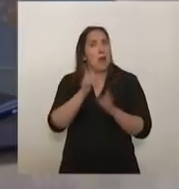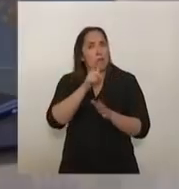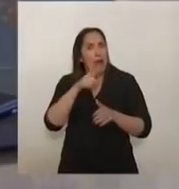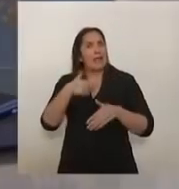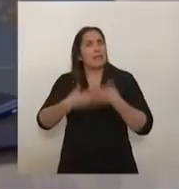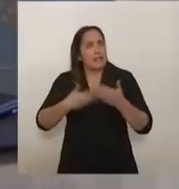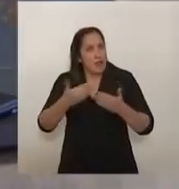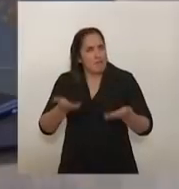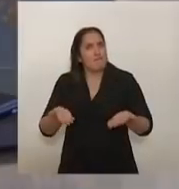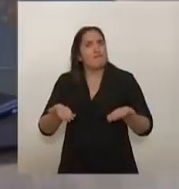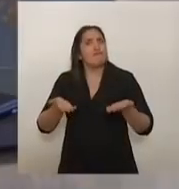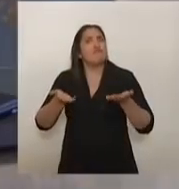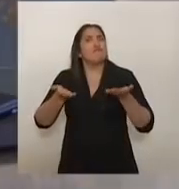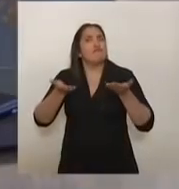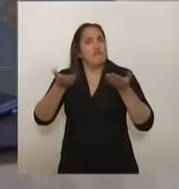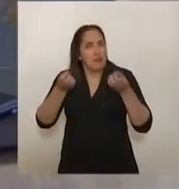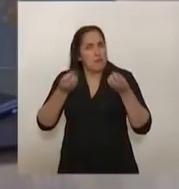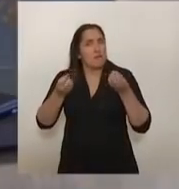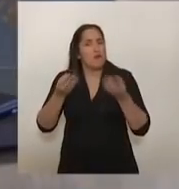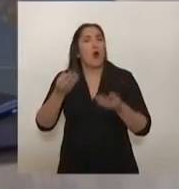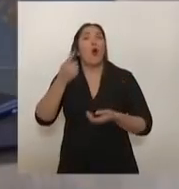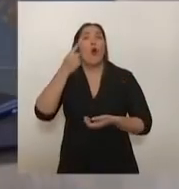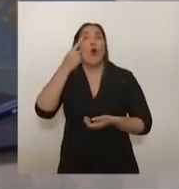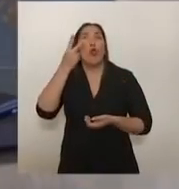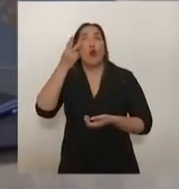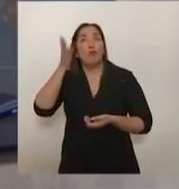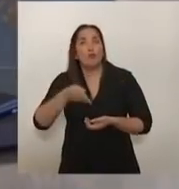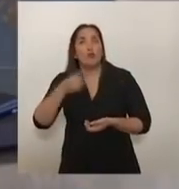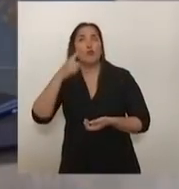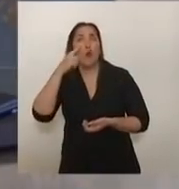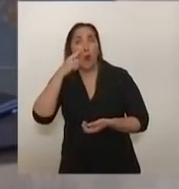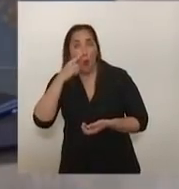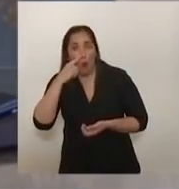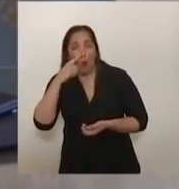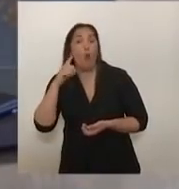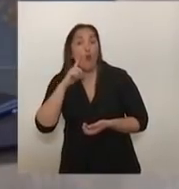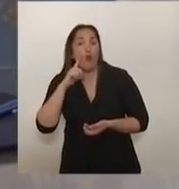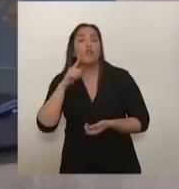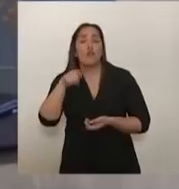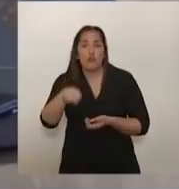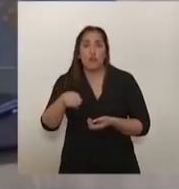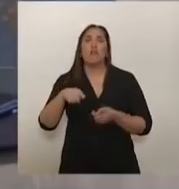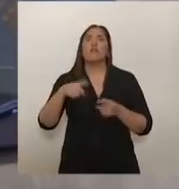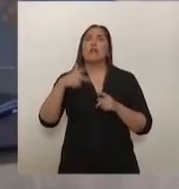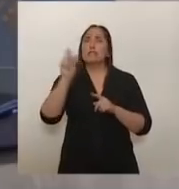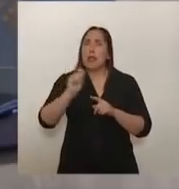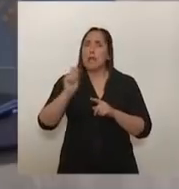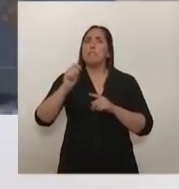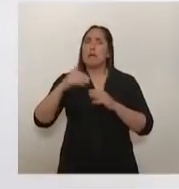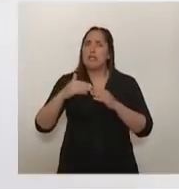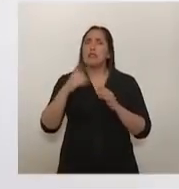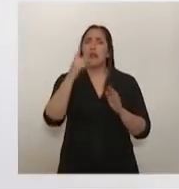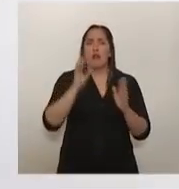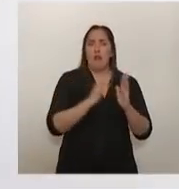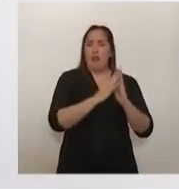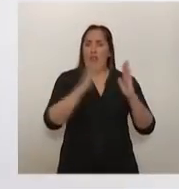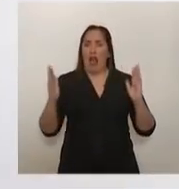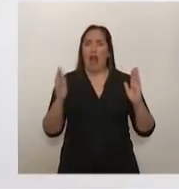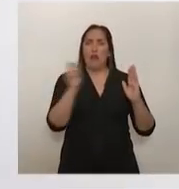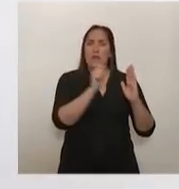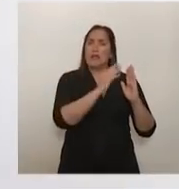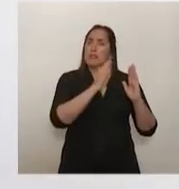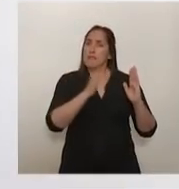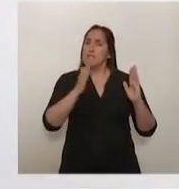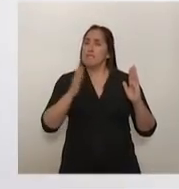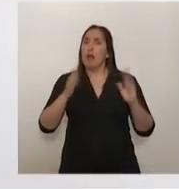despertarse, creció casi 2% en julio y ya llevaba 3 meses seguidos de crecimiento interanual. Pero después vinieron